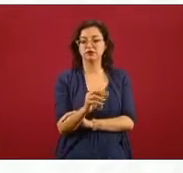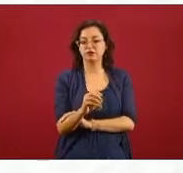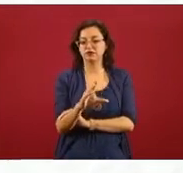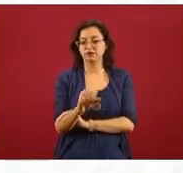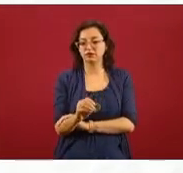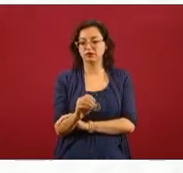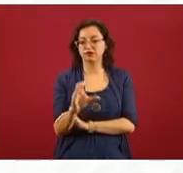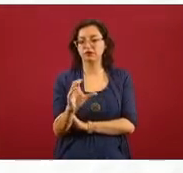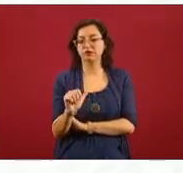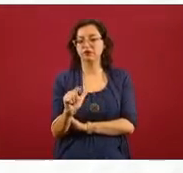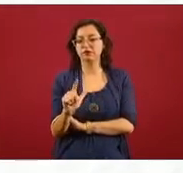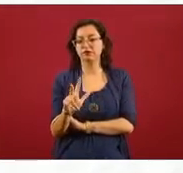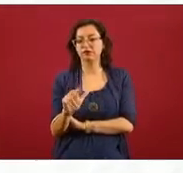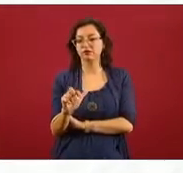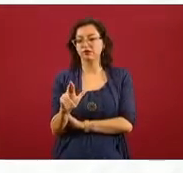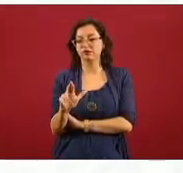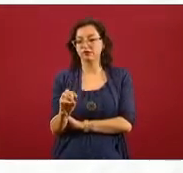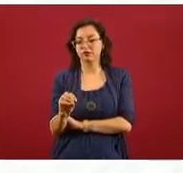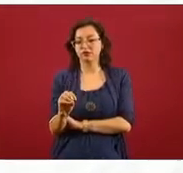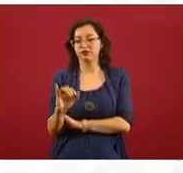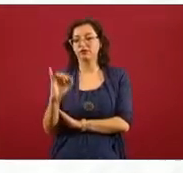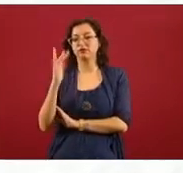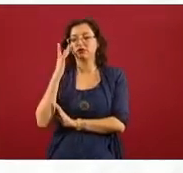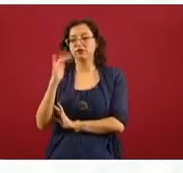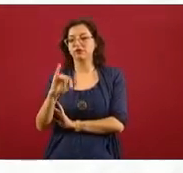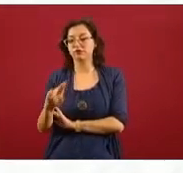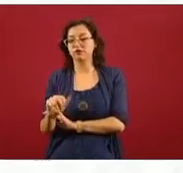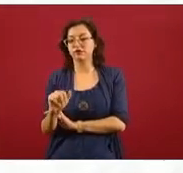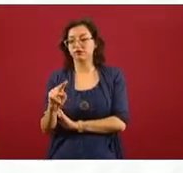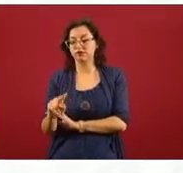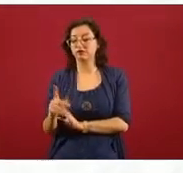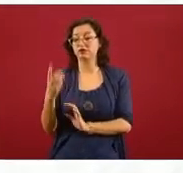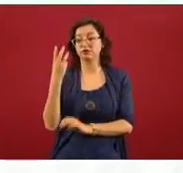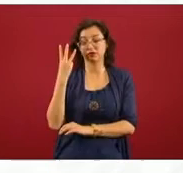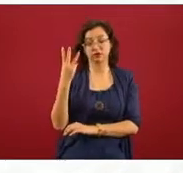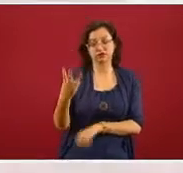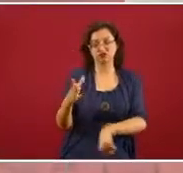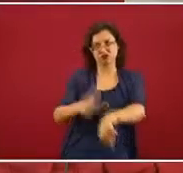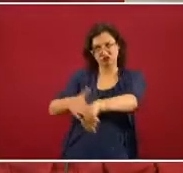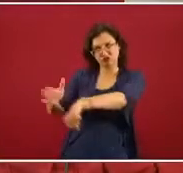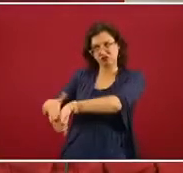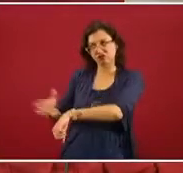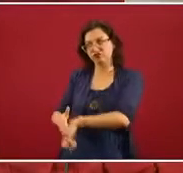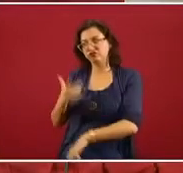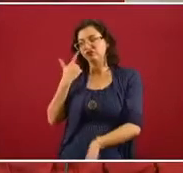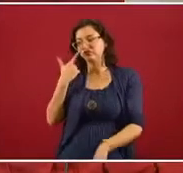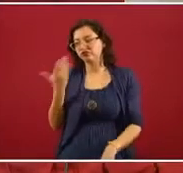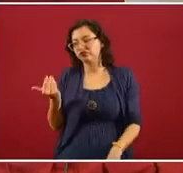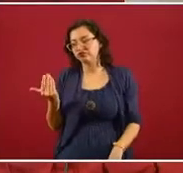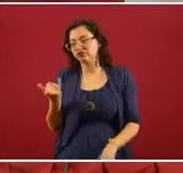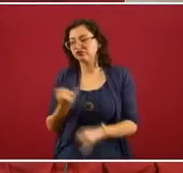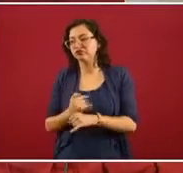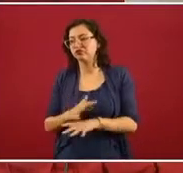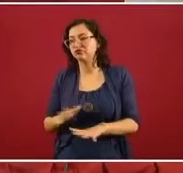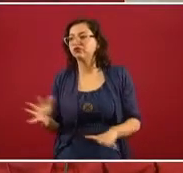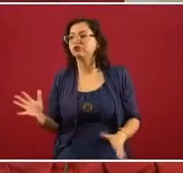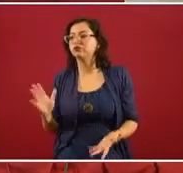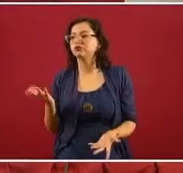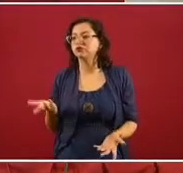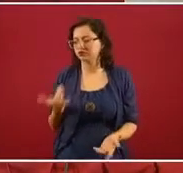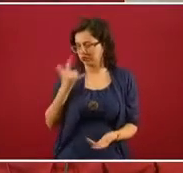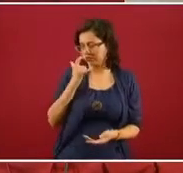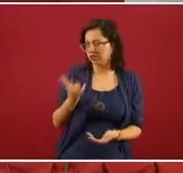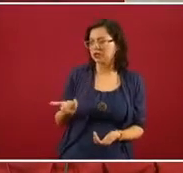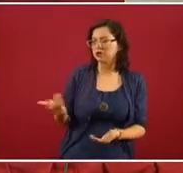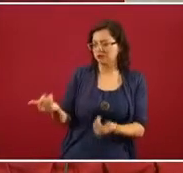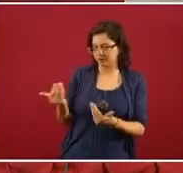los tres les hicimos requerimiento de información y apercibimiento. Y estamos por recibir las respuestas el día